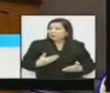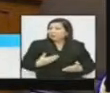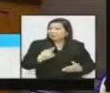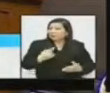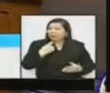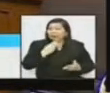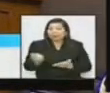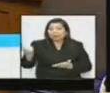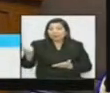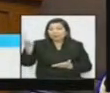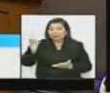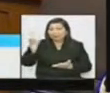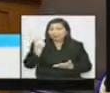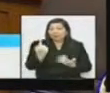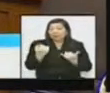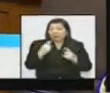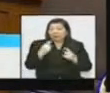él